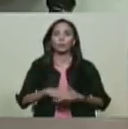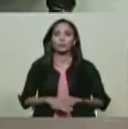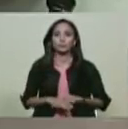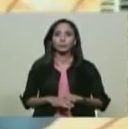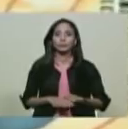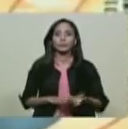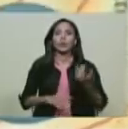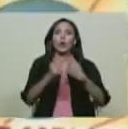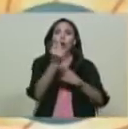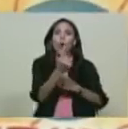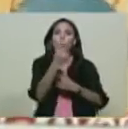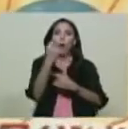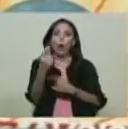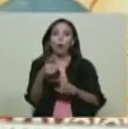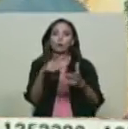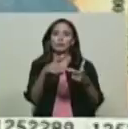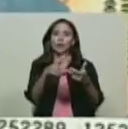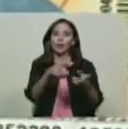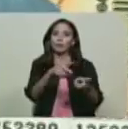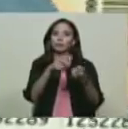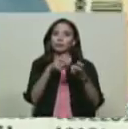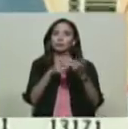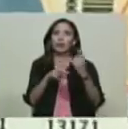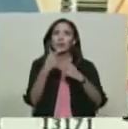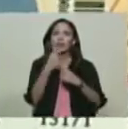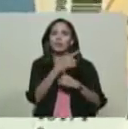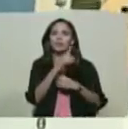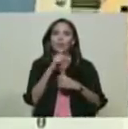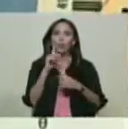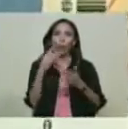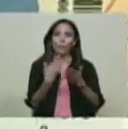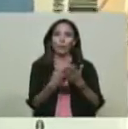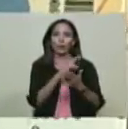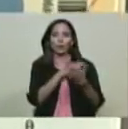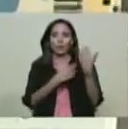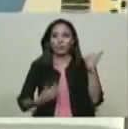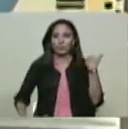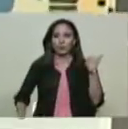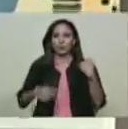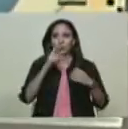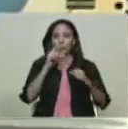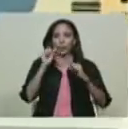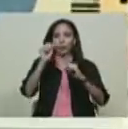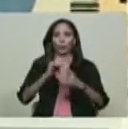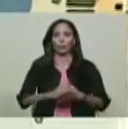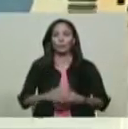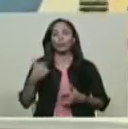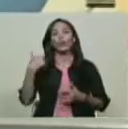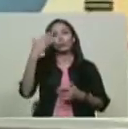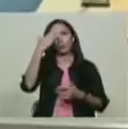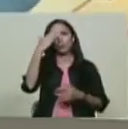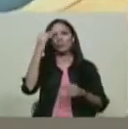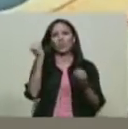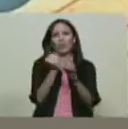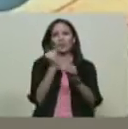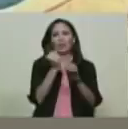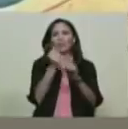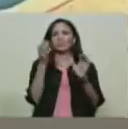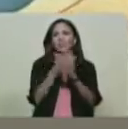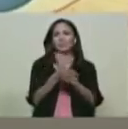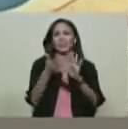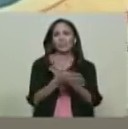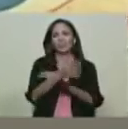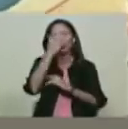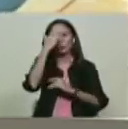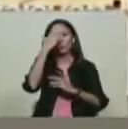talones. Aquí está Nicolás Maduro Moro. Este es mi sexta tique, mi compadre. Yo sé lo que es trabajar. Sé lo que es vivir